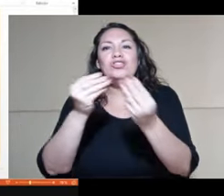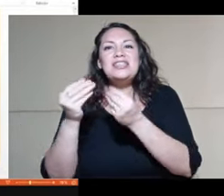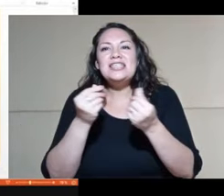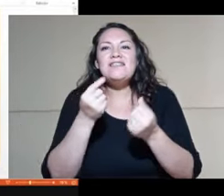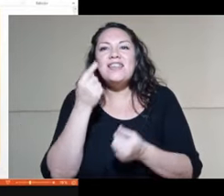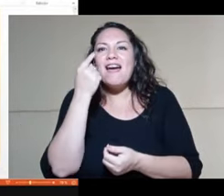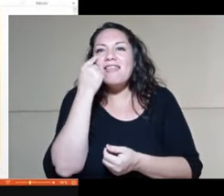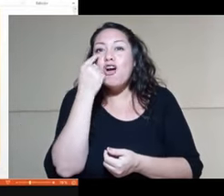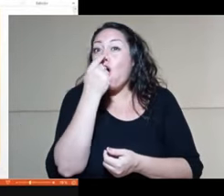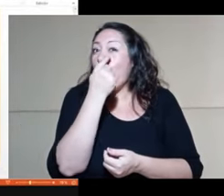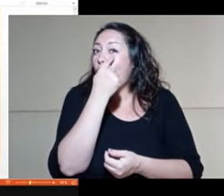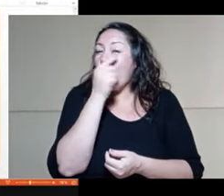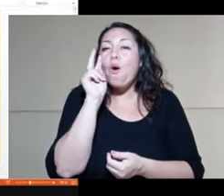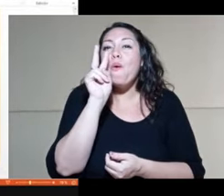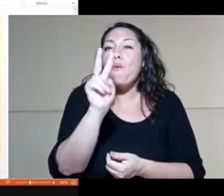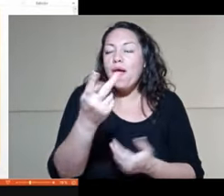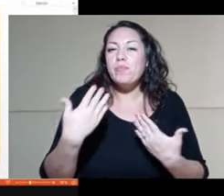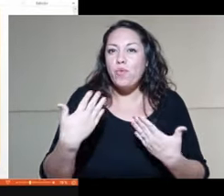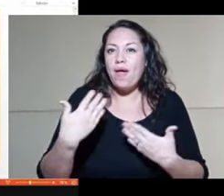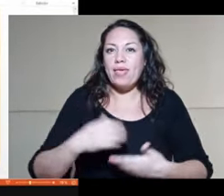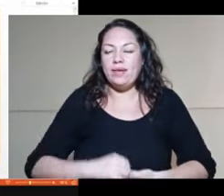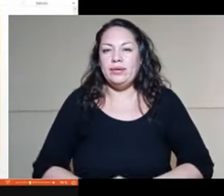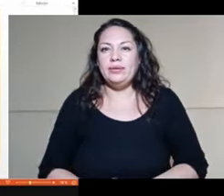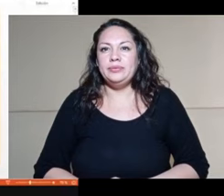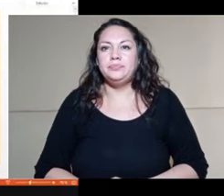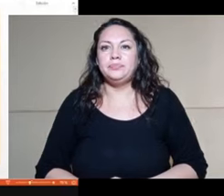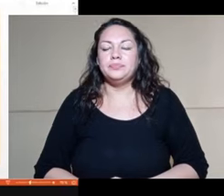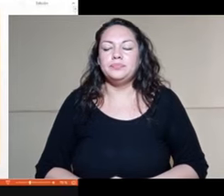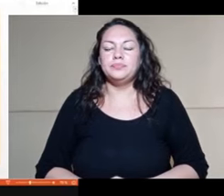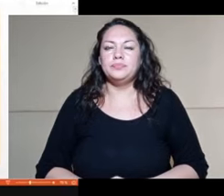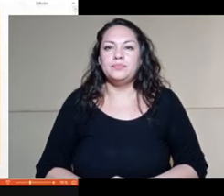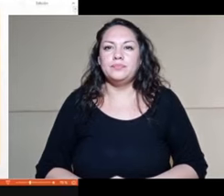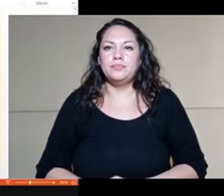la cara. El óptico es el que nos permite ver.